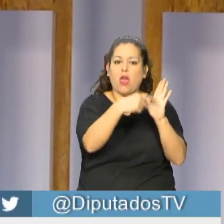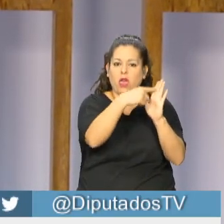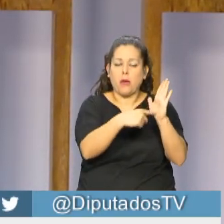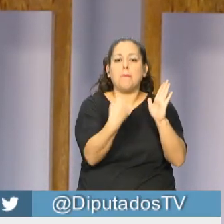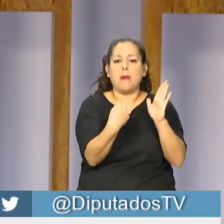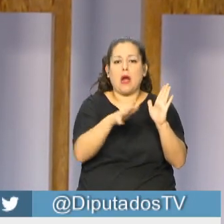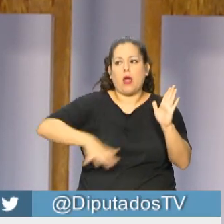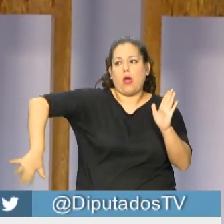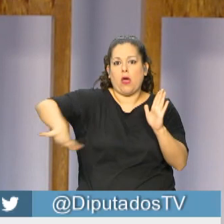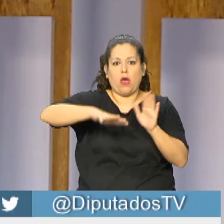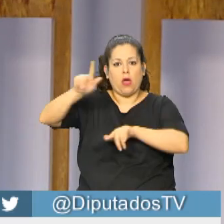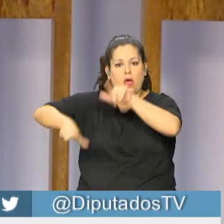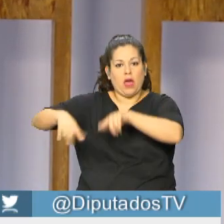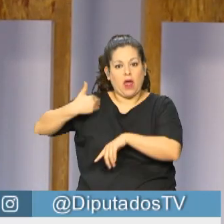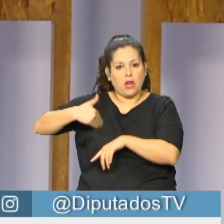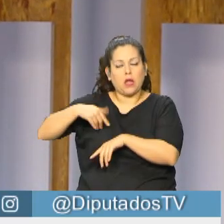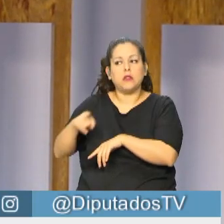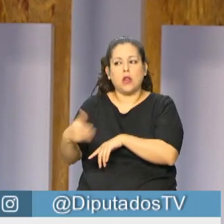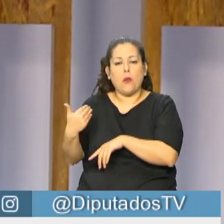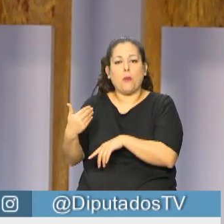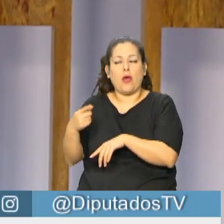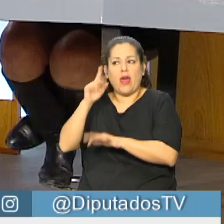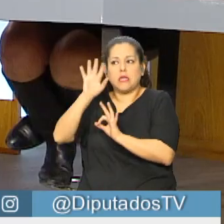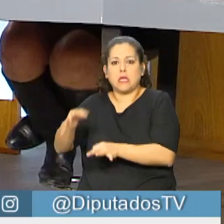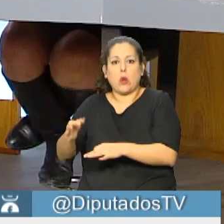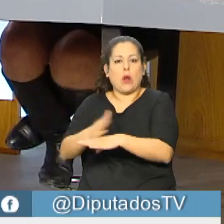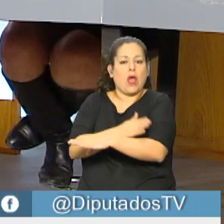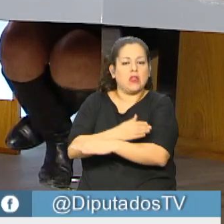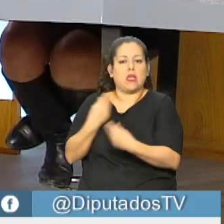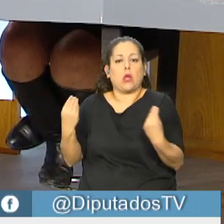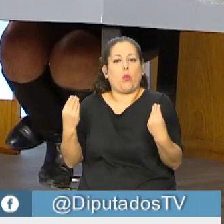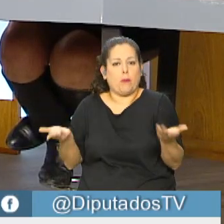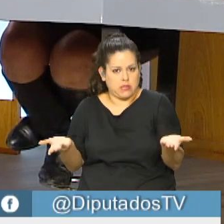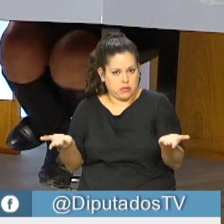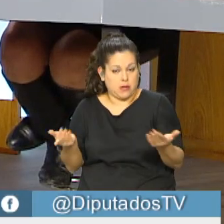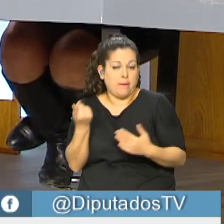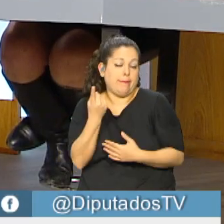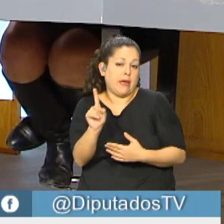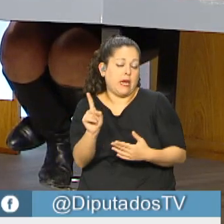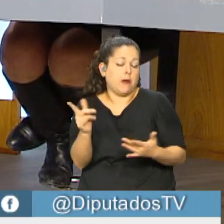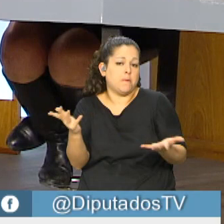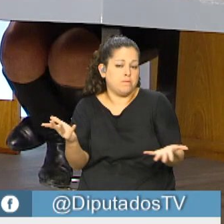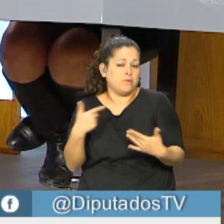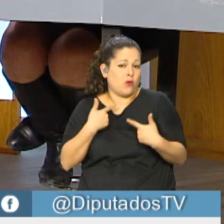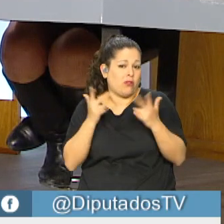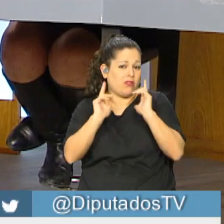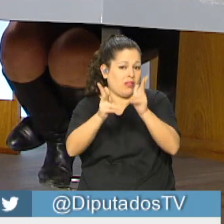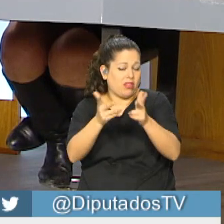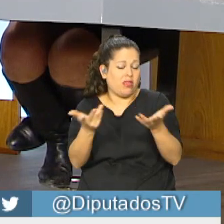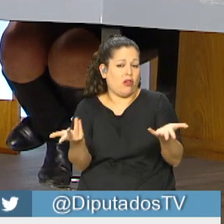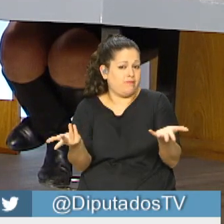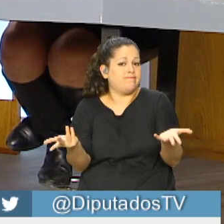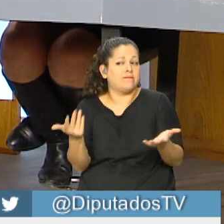encontrar definitivamente la senda de la previsibilidad. Nosotros precisamos, pero digo, tenemos una